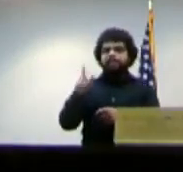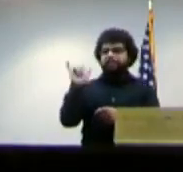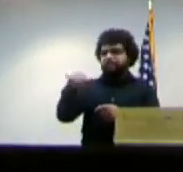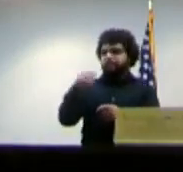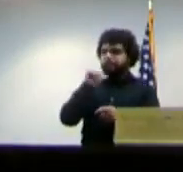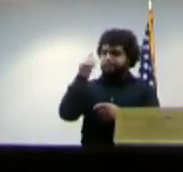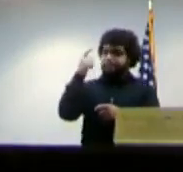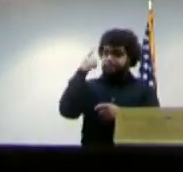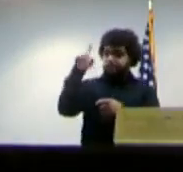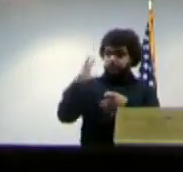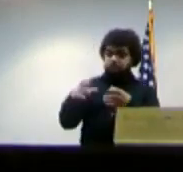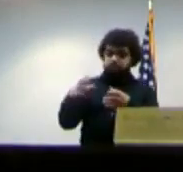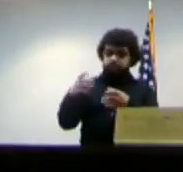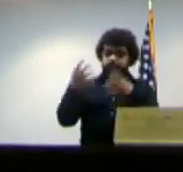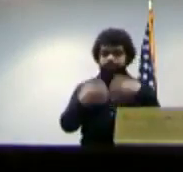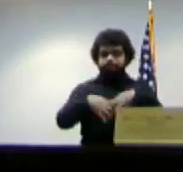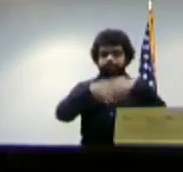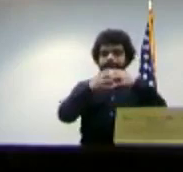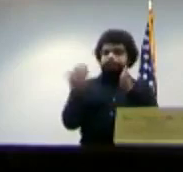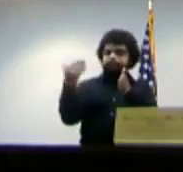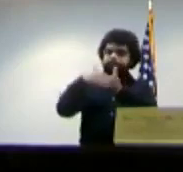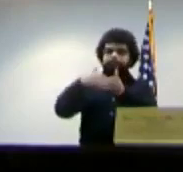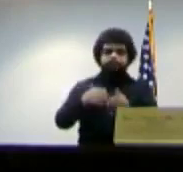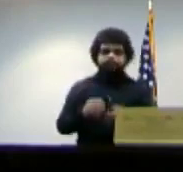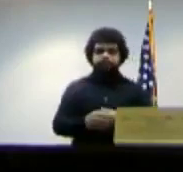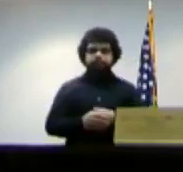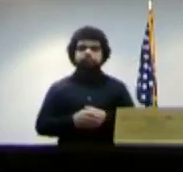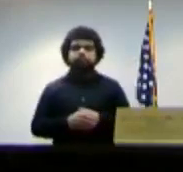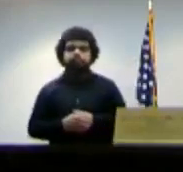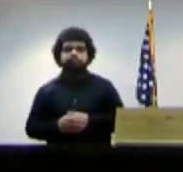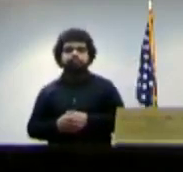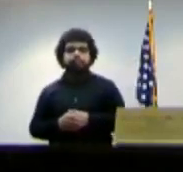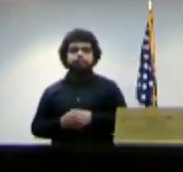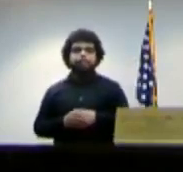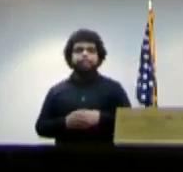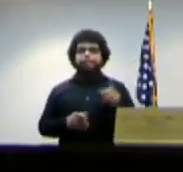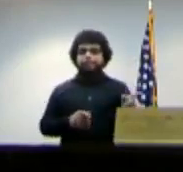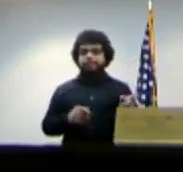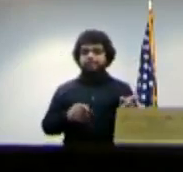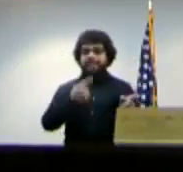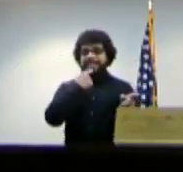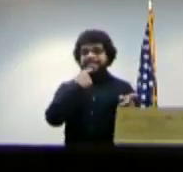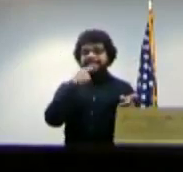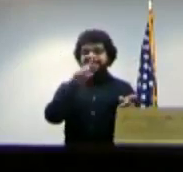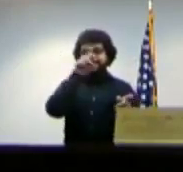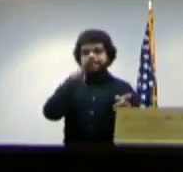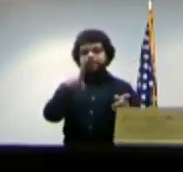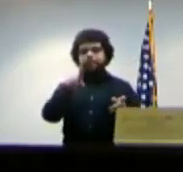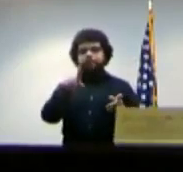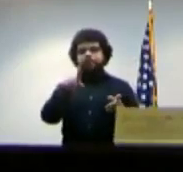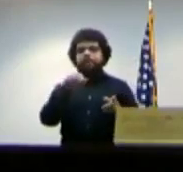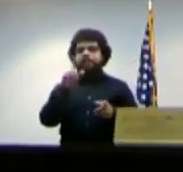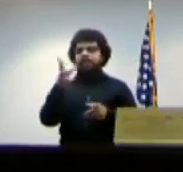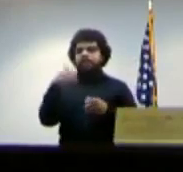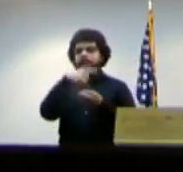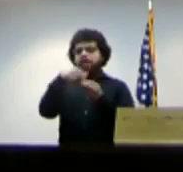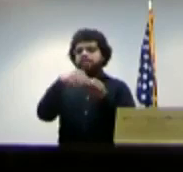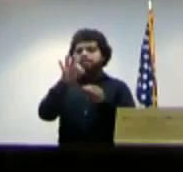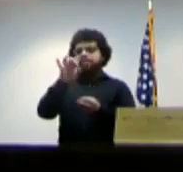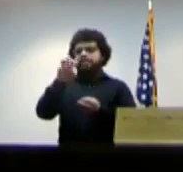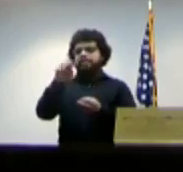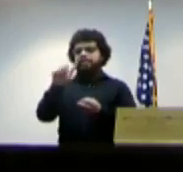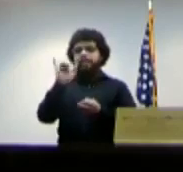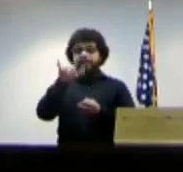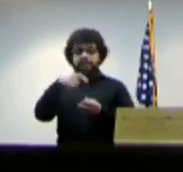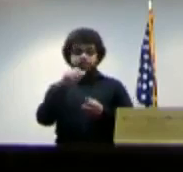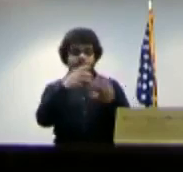Ok. Gracias, sí, como no. Y esa pregunta que hizo el compañero de lo de FEMA, esas son las plantas que han